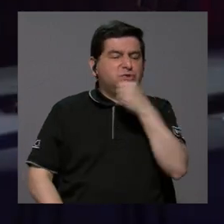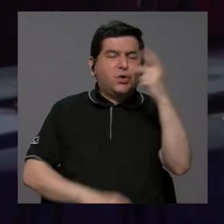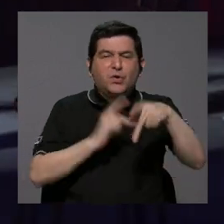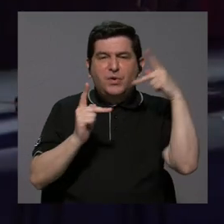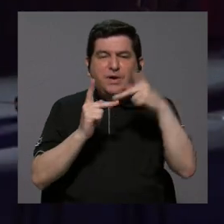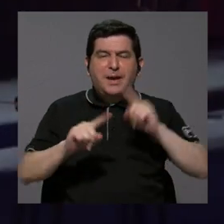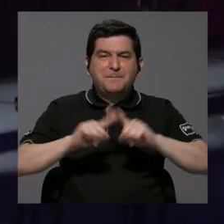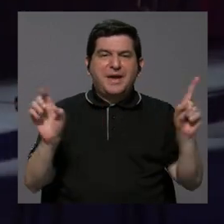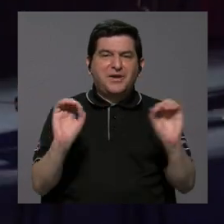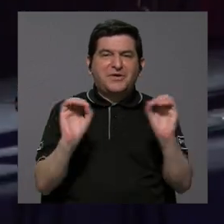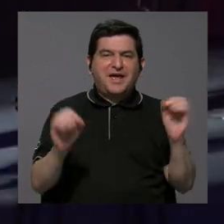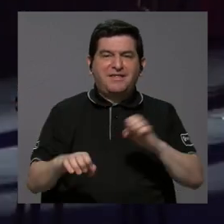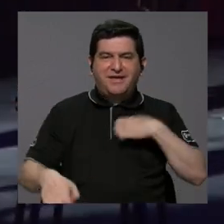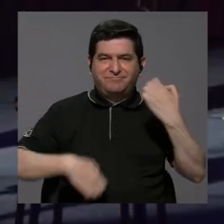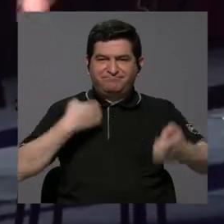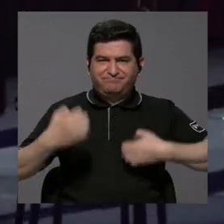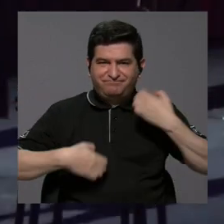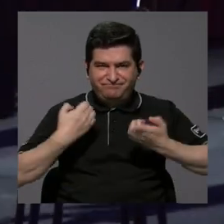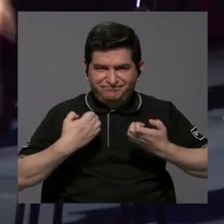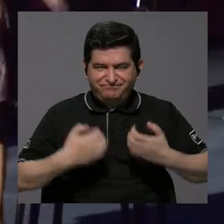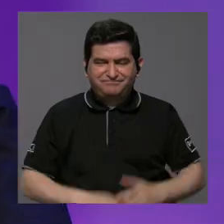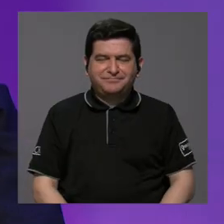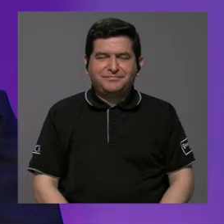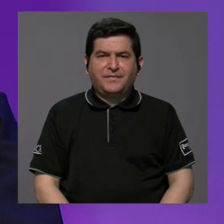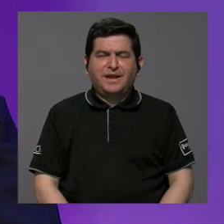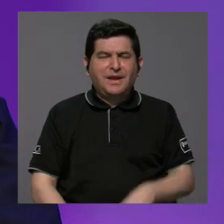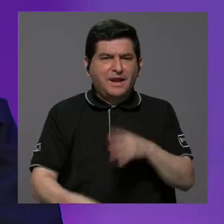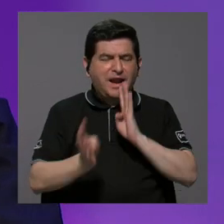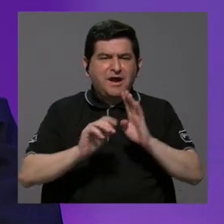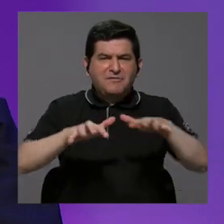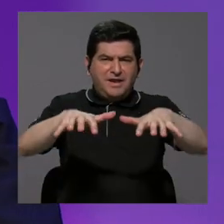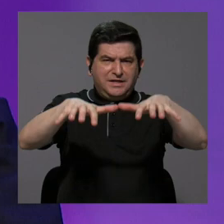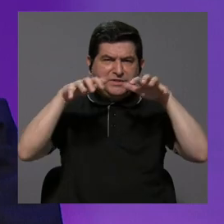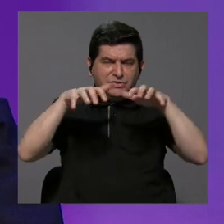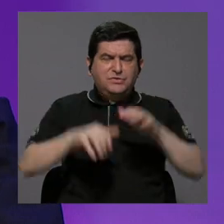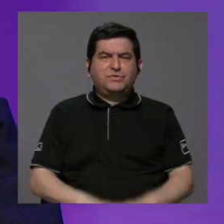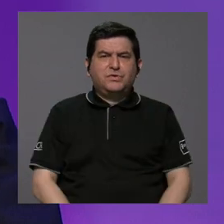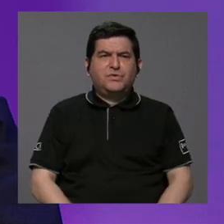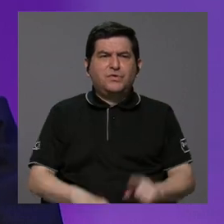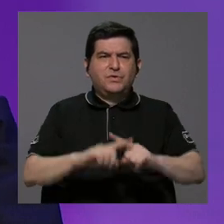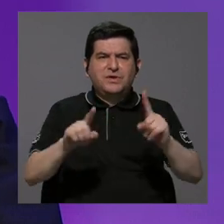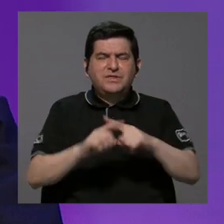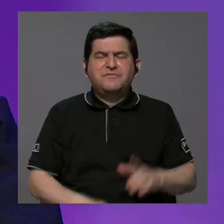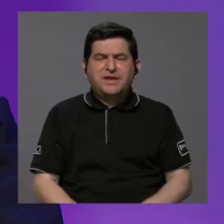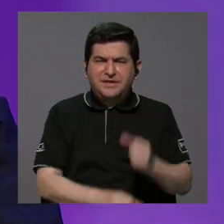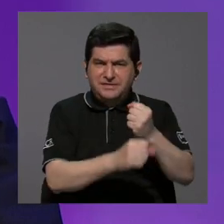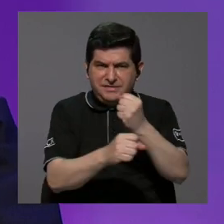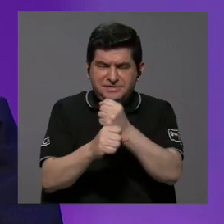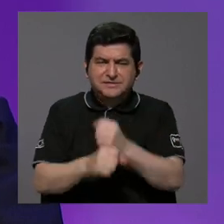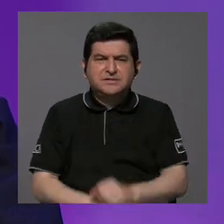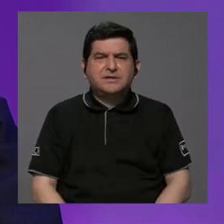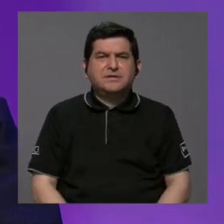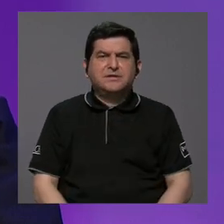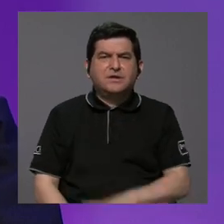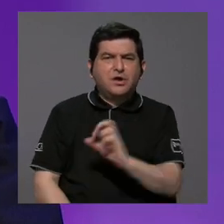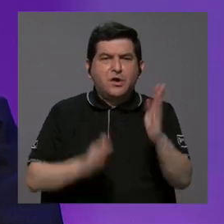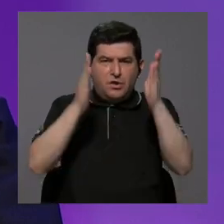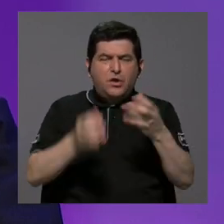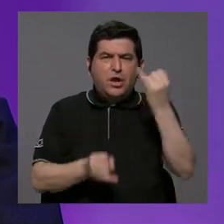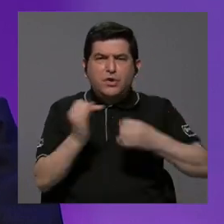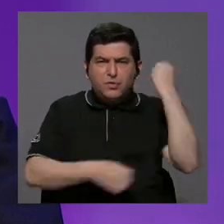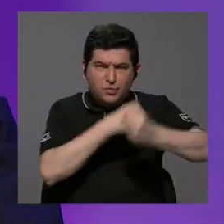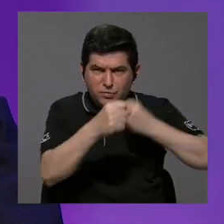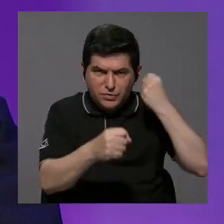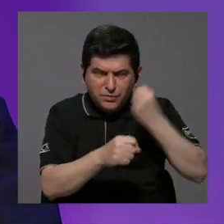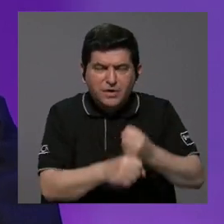pero no generó ninguna emoción y hablando de audiencias hablando de títulos para el costarricense en los últimos